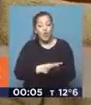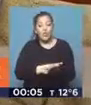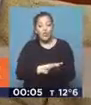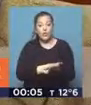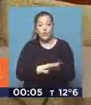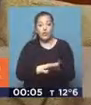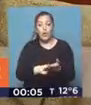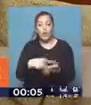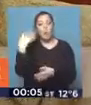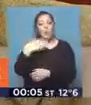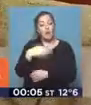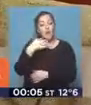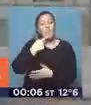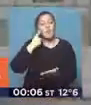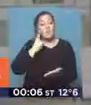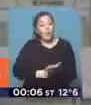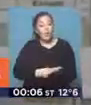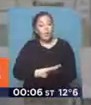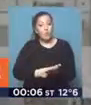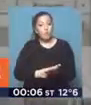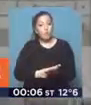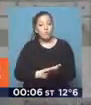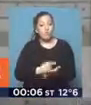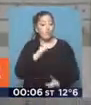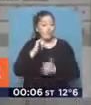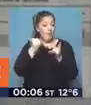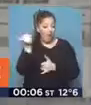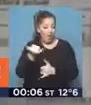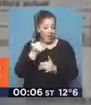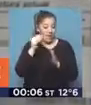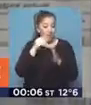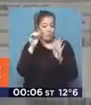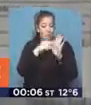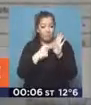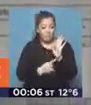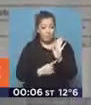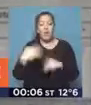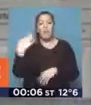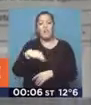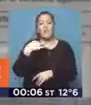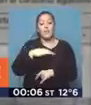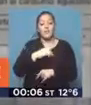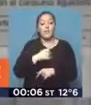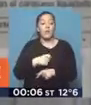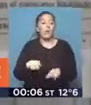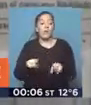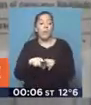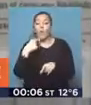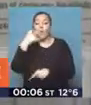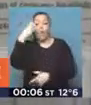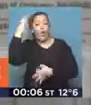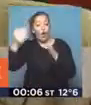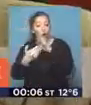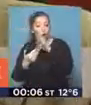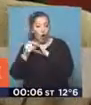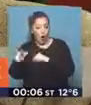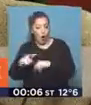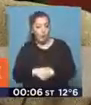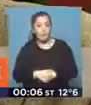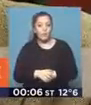tiene que ser una decisión fundada que debe tomar en cuenta los argumentos va a tener que ser como dijo la corte de carácter